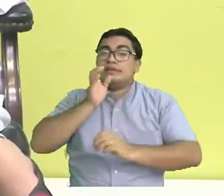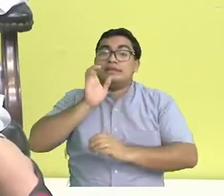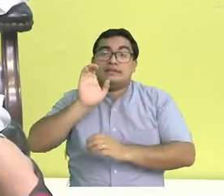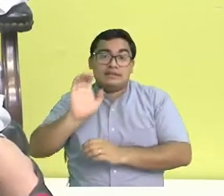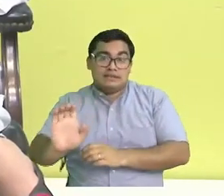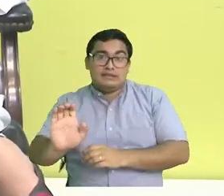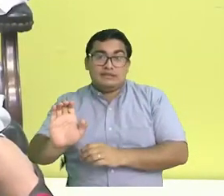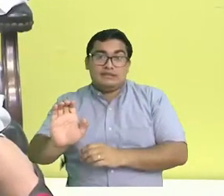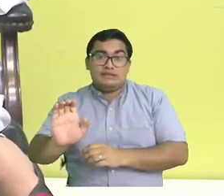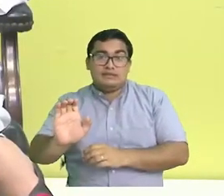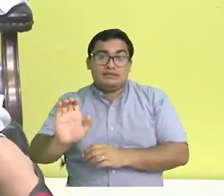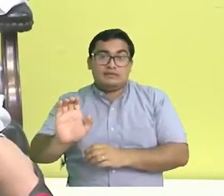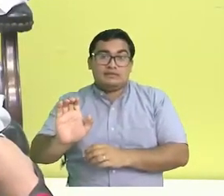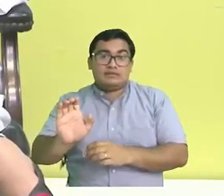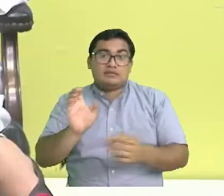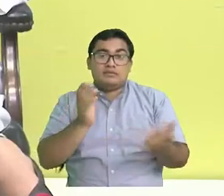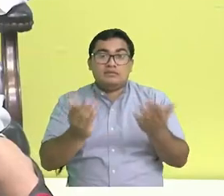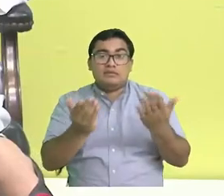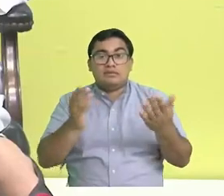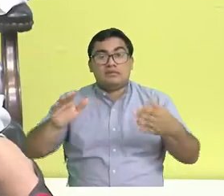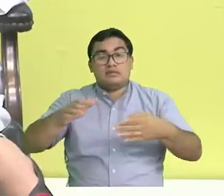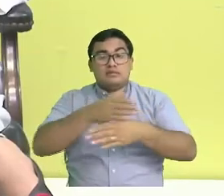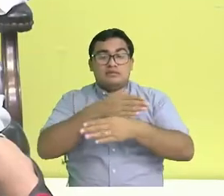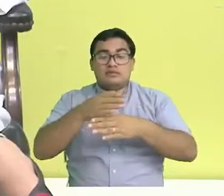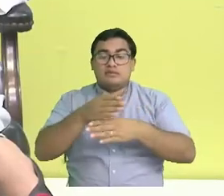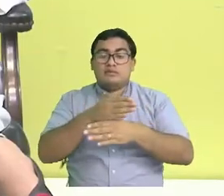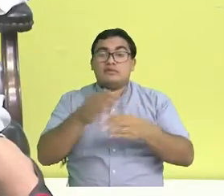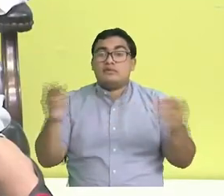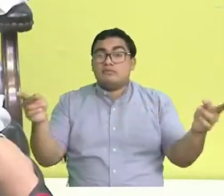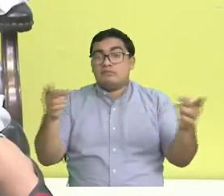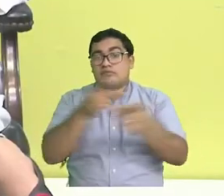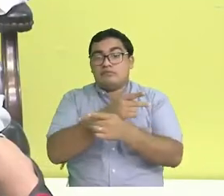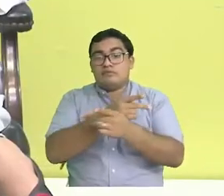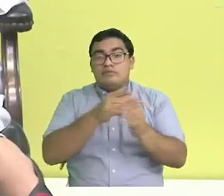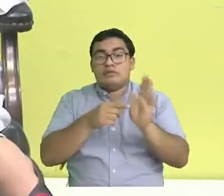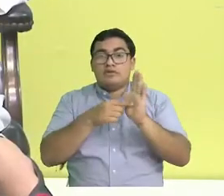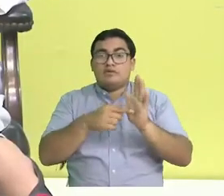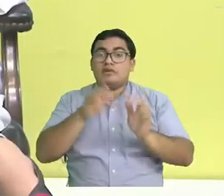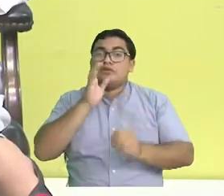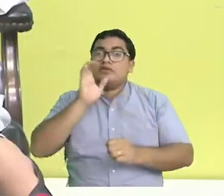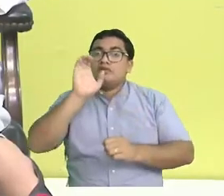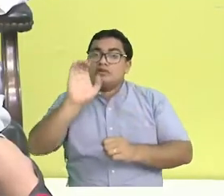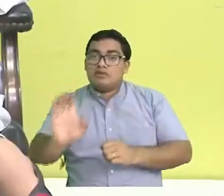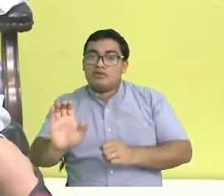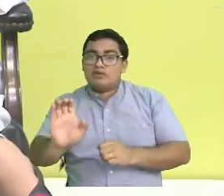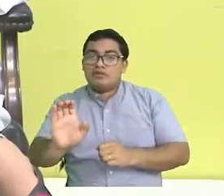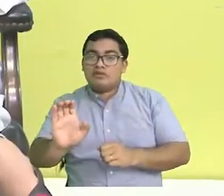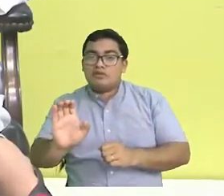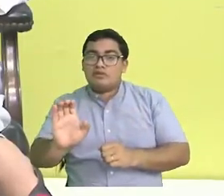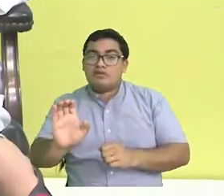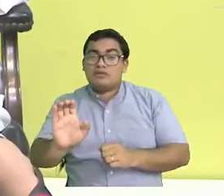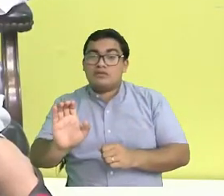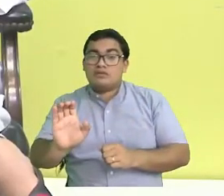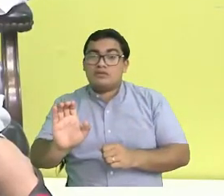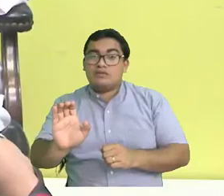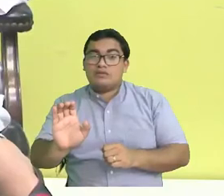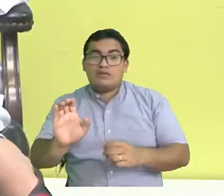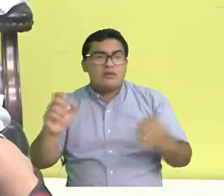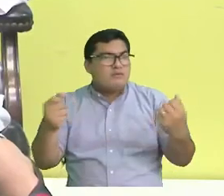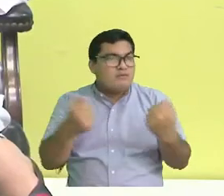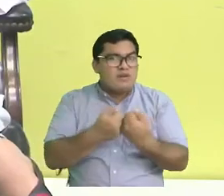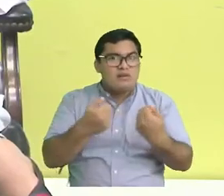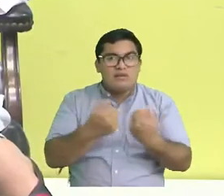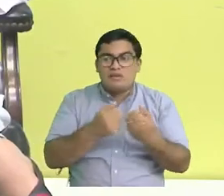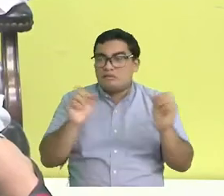empeore, o las manifestaciones clínicas del niño empeoren. No es lo mismo un niño que está en un ambiente donde no hay